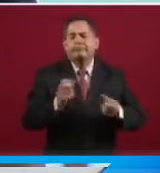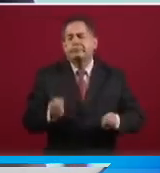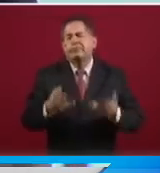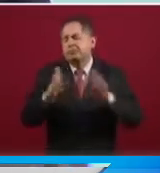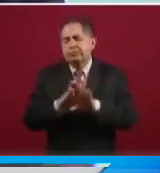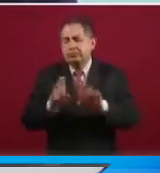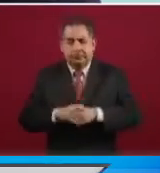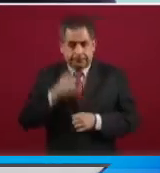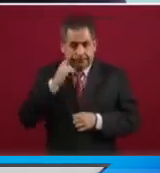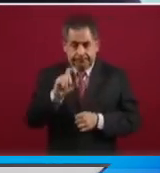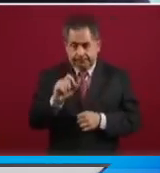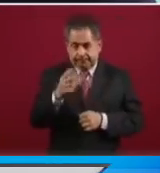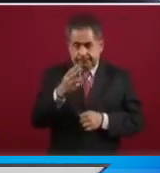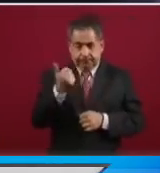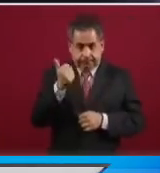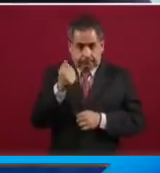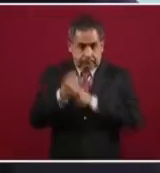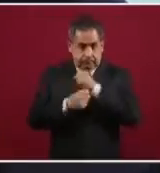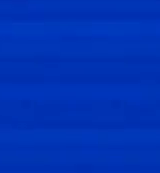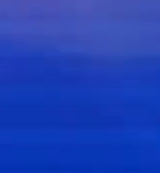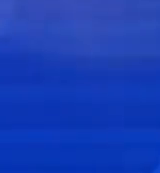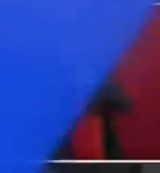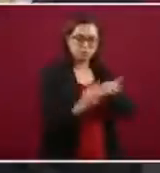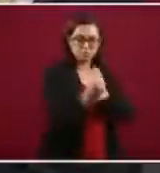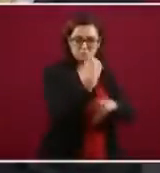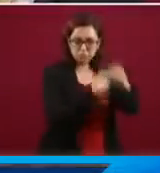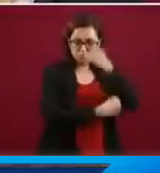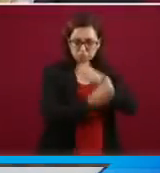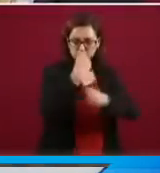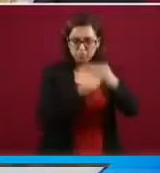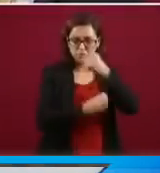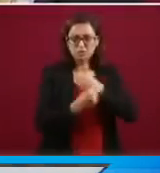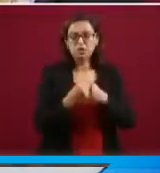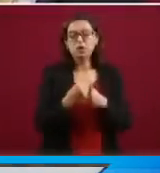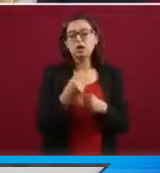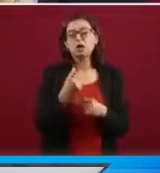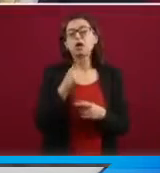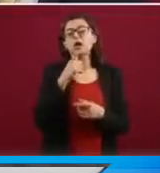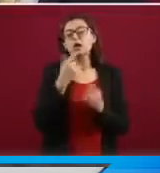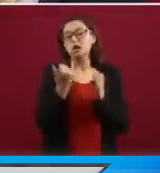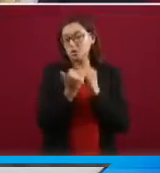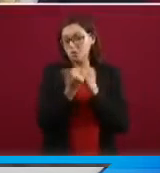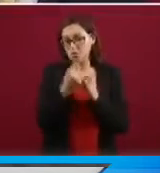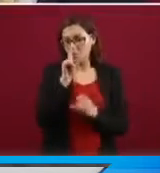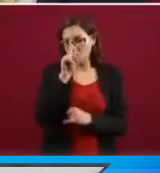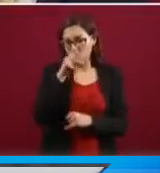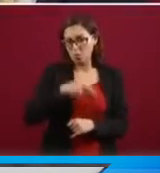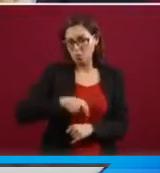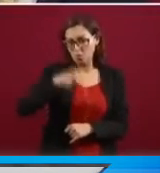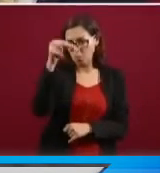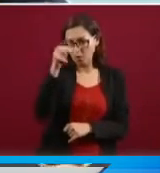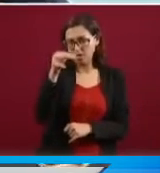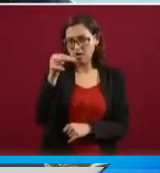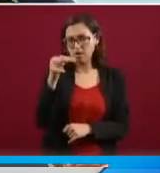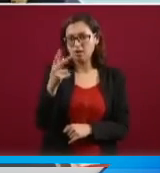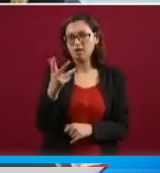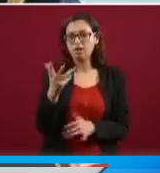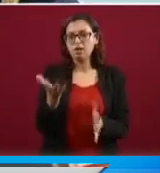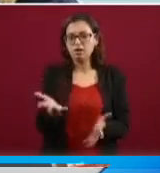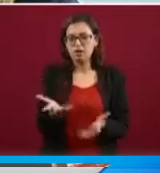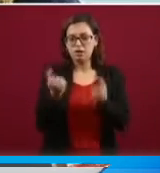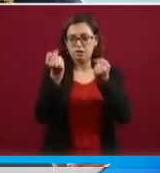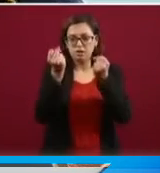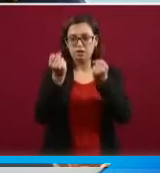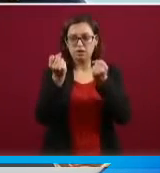las personas fallecidas por sus familiares. Robo a Pemex. El secretario de la Sedena, Luis Crescencio